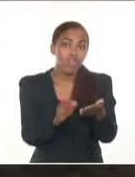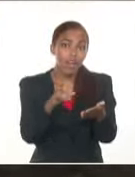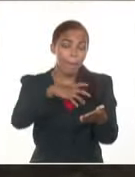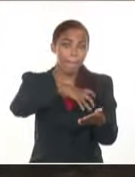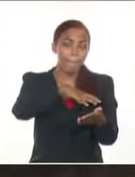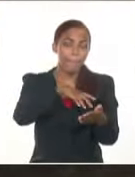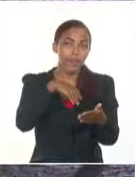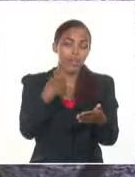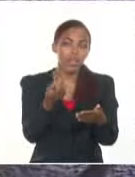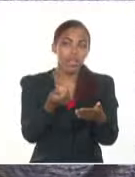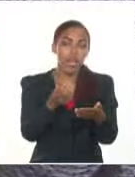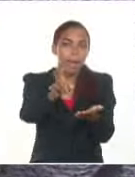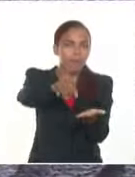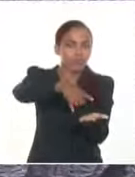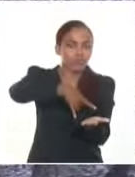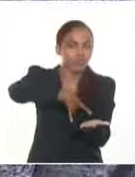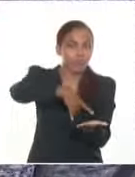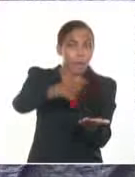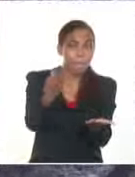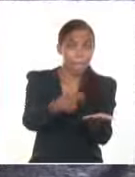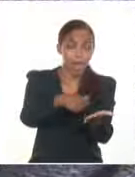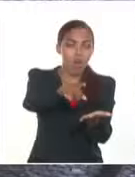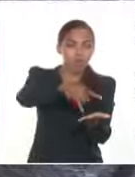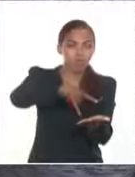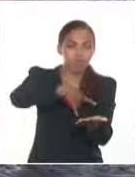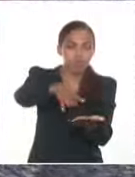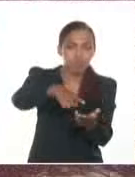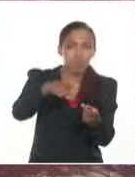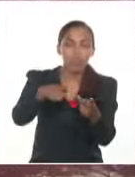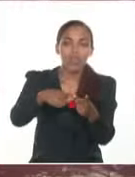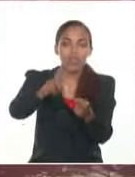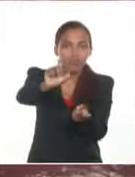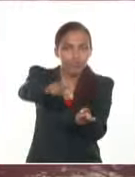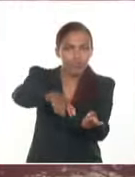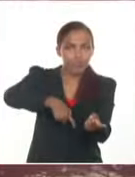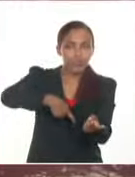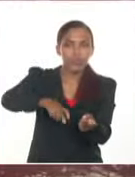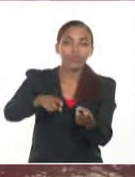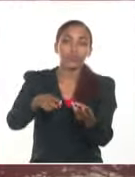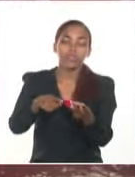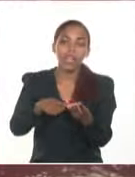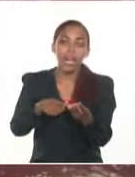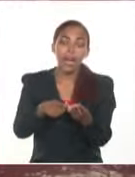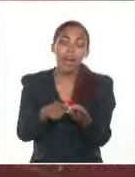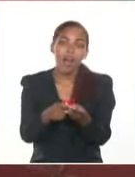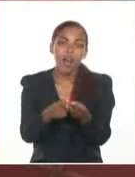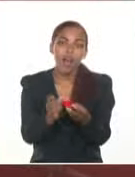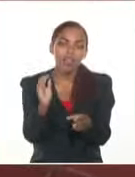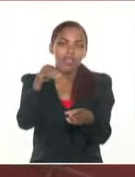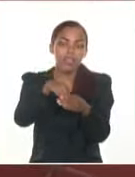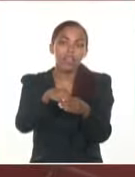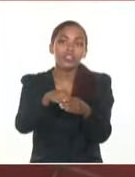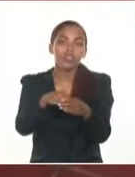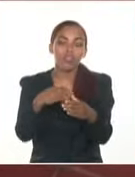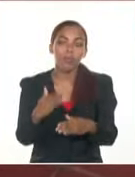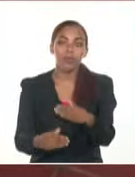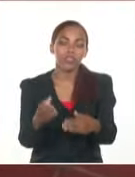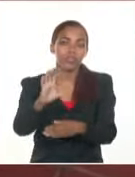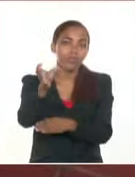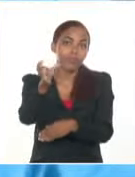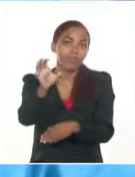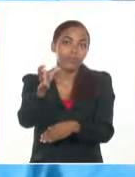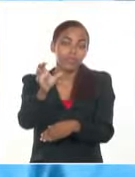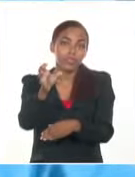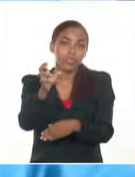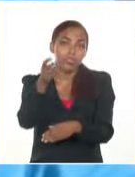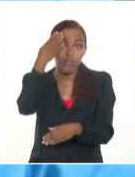unidades el pago por código QR y el servicio de caja extra como parte del proceso de bancarización que se lleva a cabo en toda